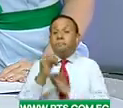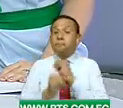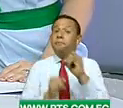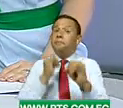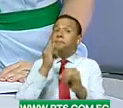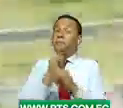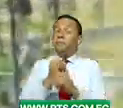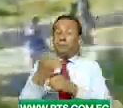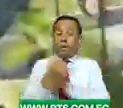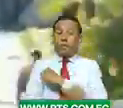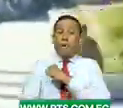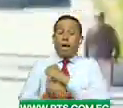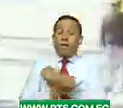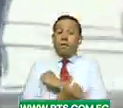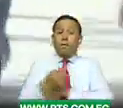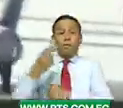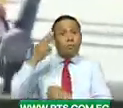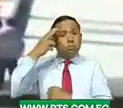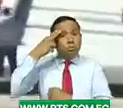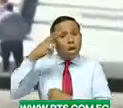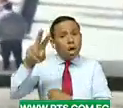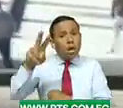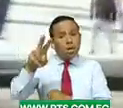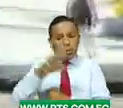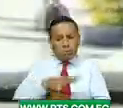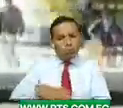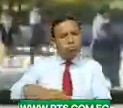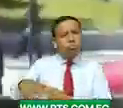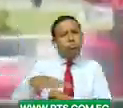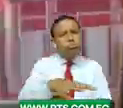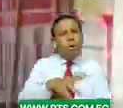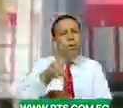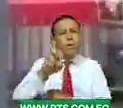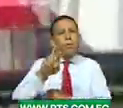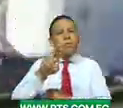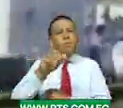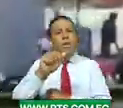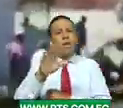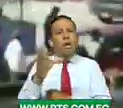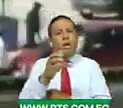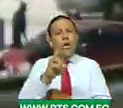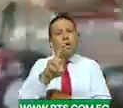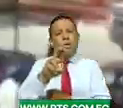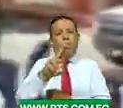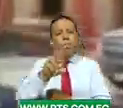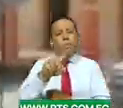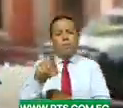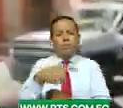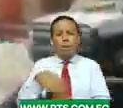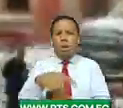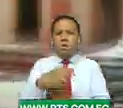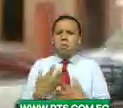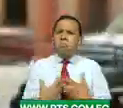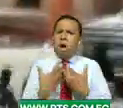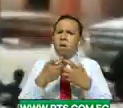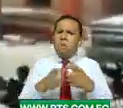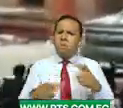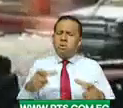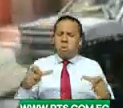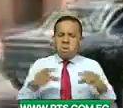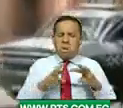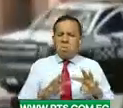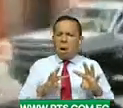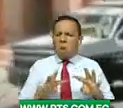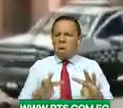internacional. En México, pobladores del municipio de Calcahualco, en Veracruz, incendiaron el Palacio Municipal y varias patrullas tras